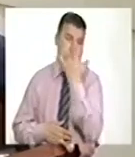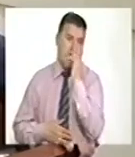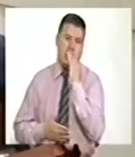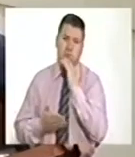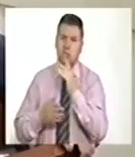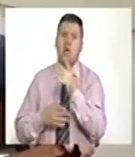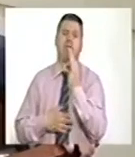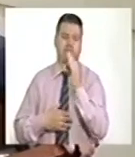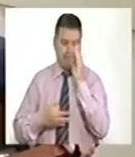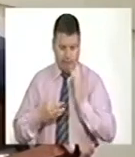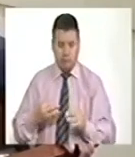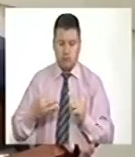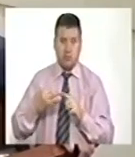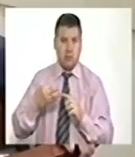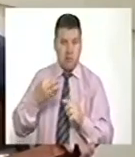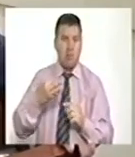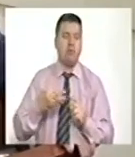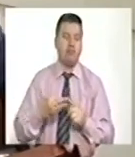contundentes. Uno,